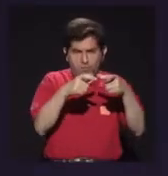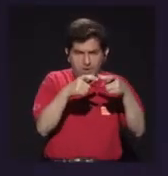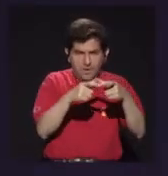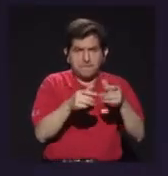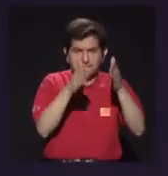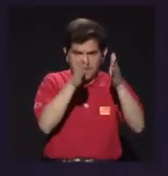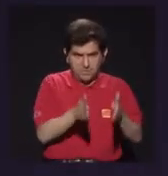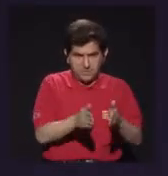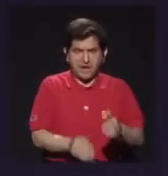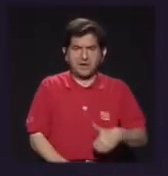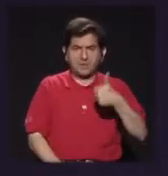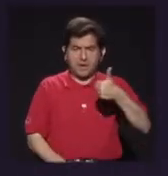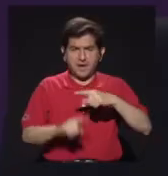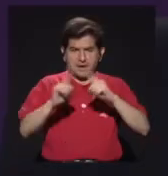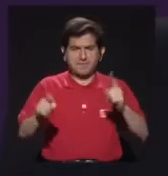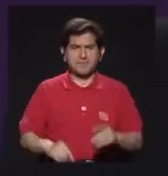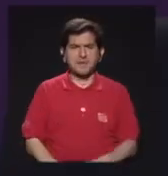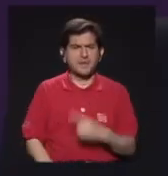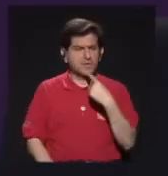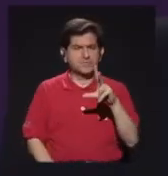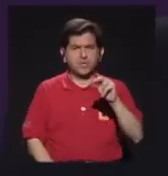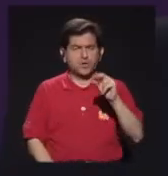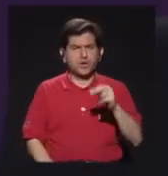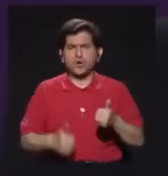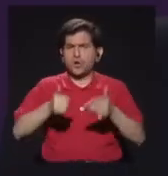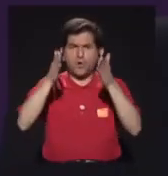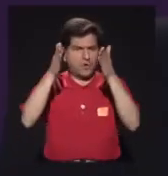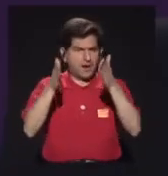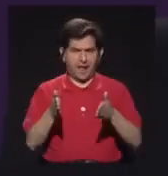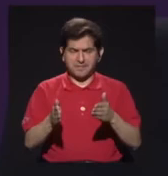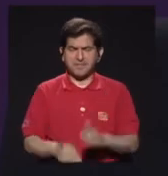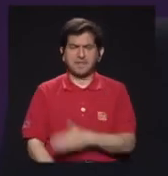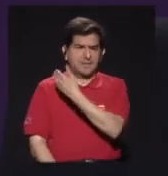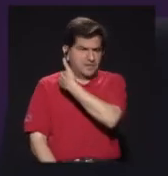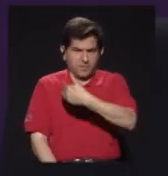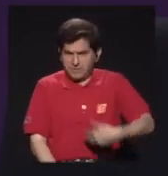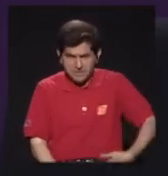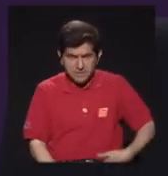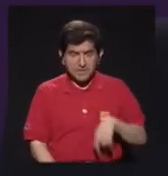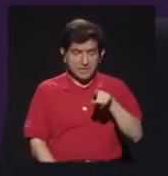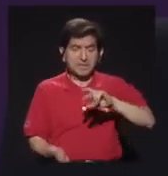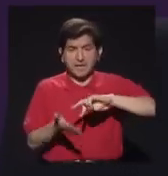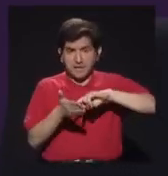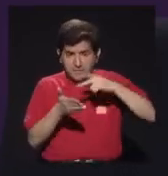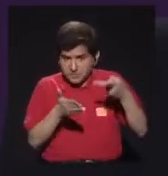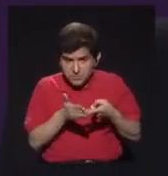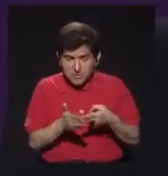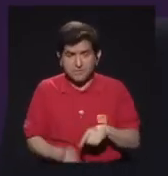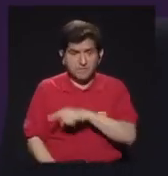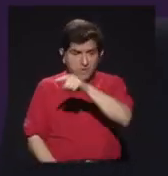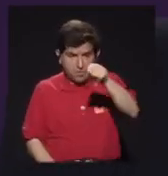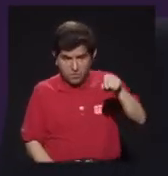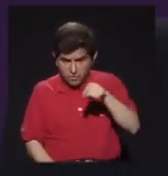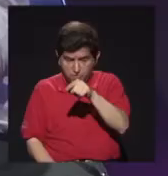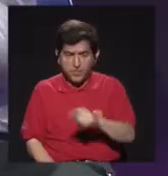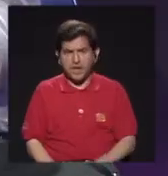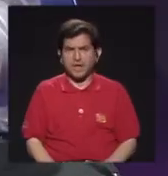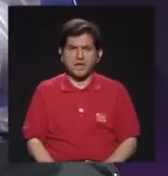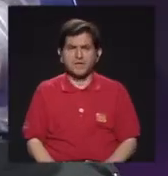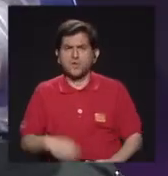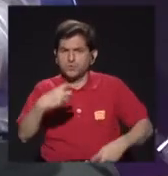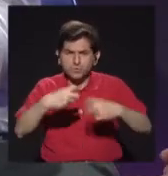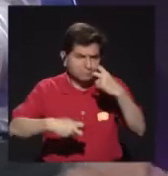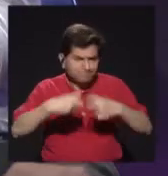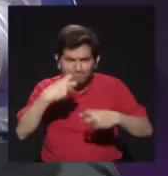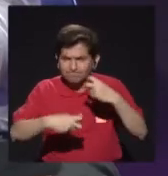las cosas cambiaron se dijo ninguno que fuera candidato a la presidencia y eso generó entre ellos algunos conflictos